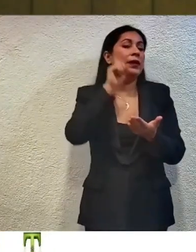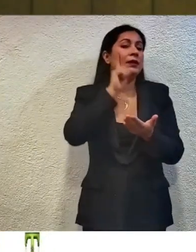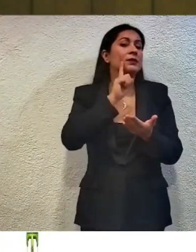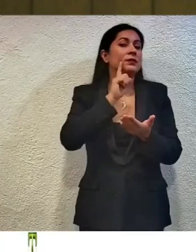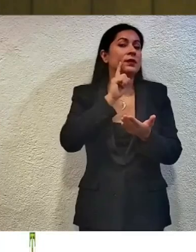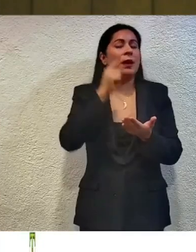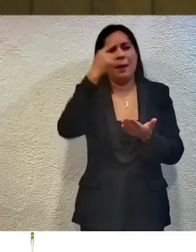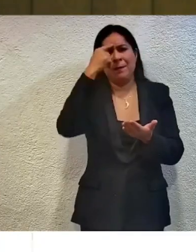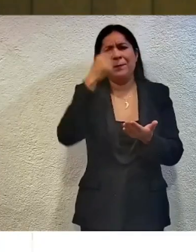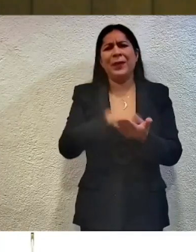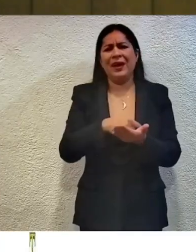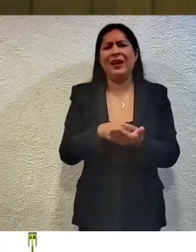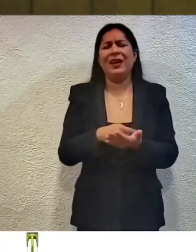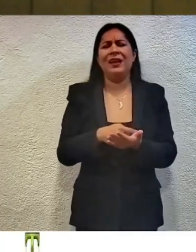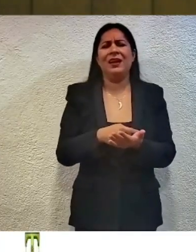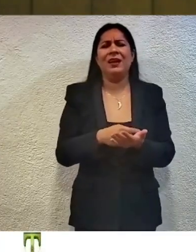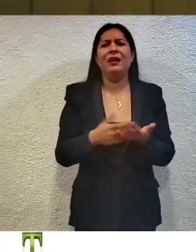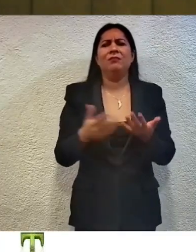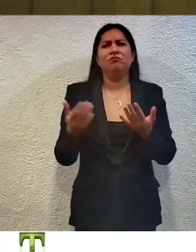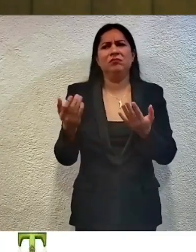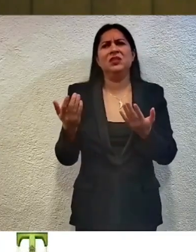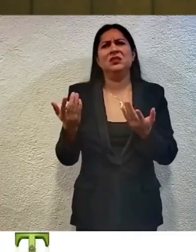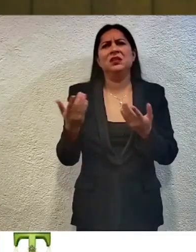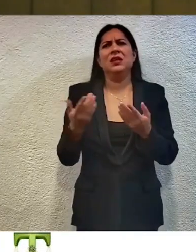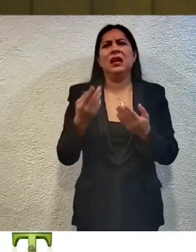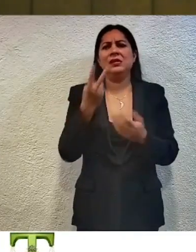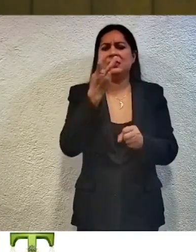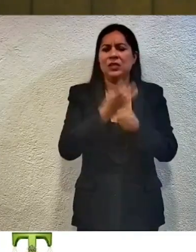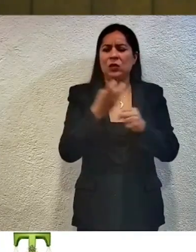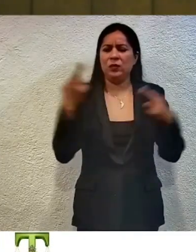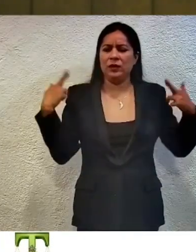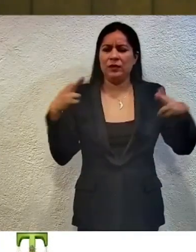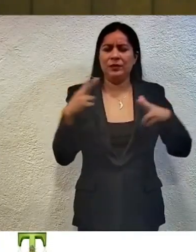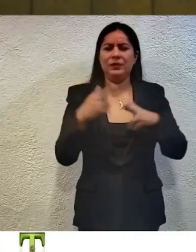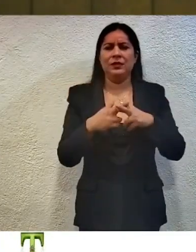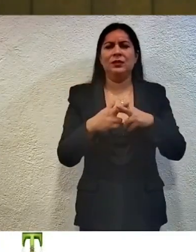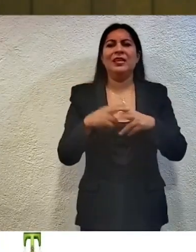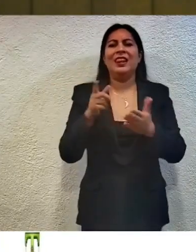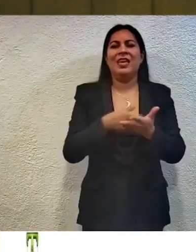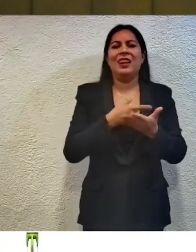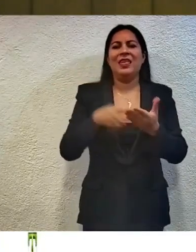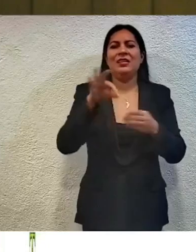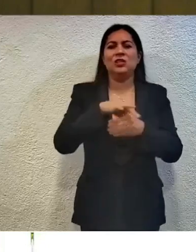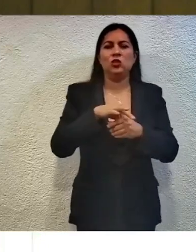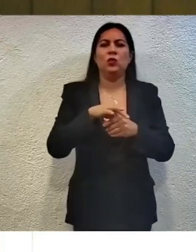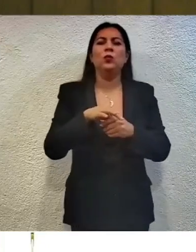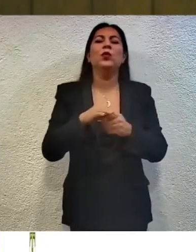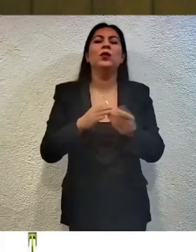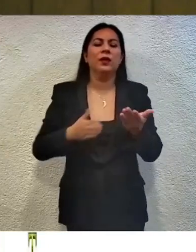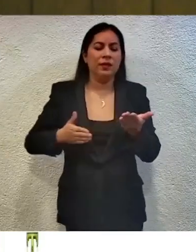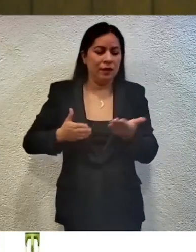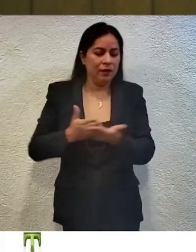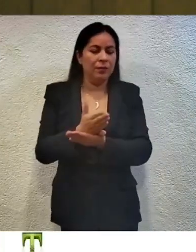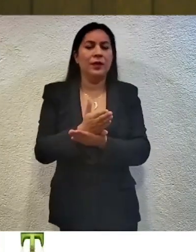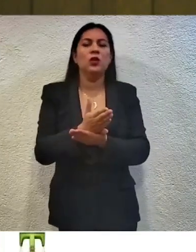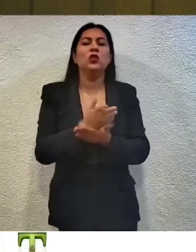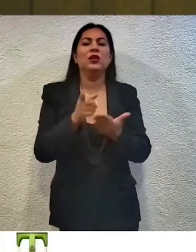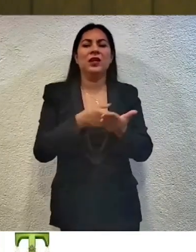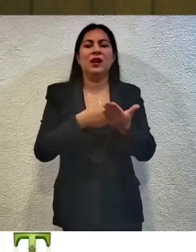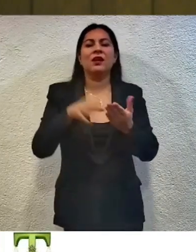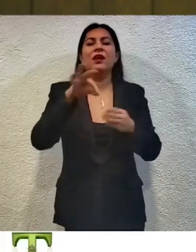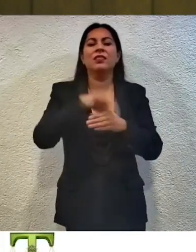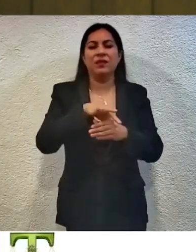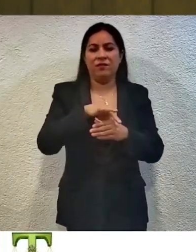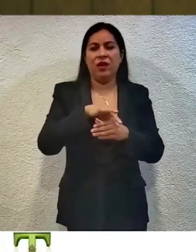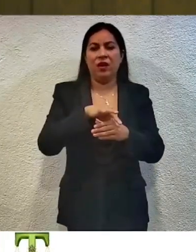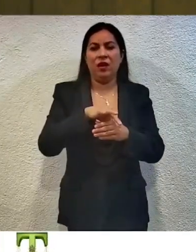para compensar la subrepresentación de la elección por el principio de mayoría